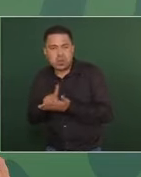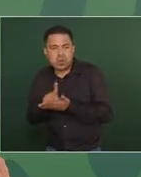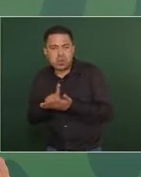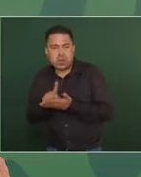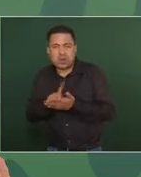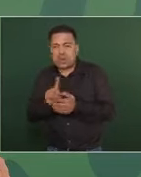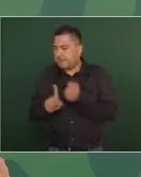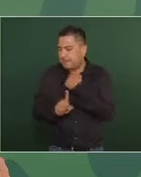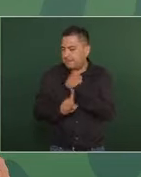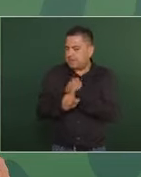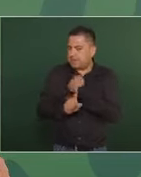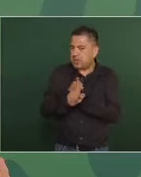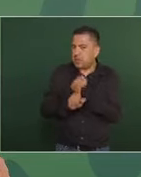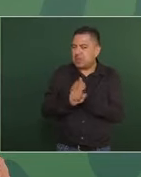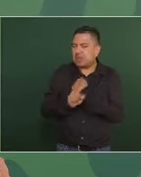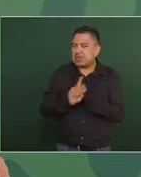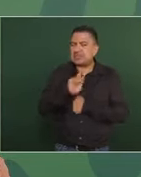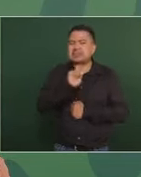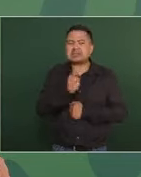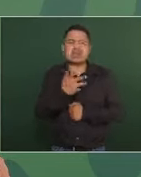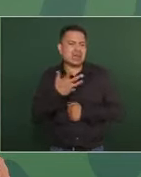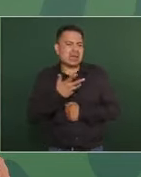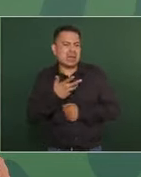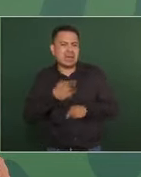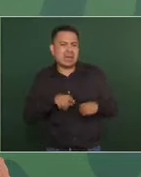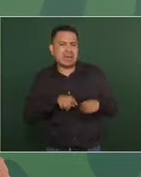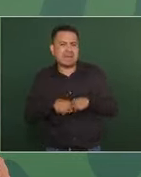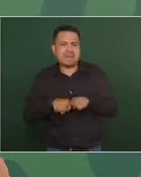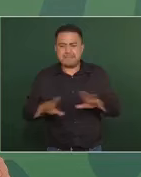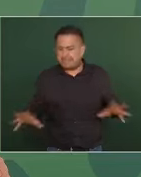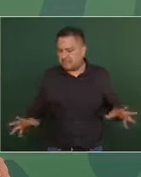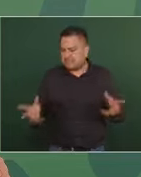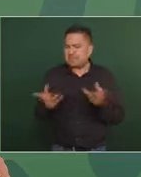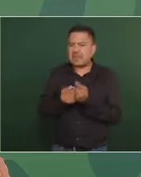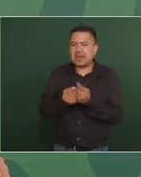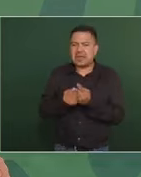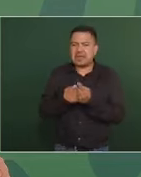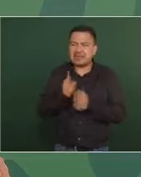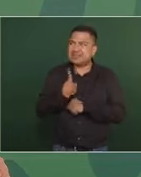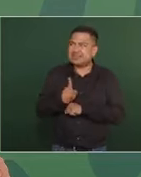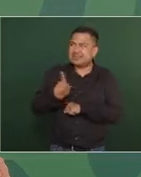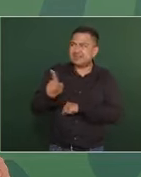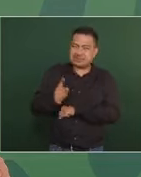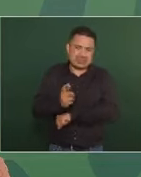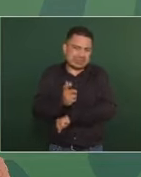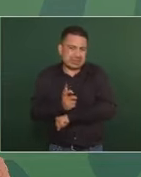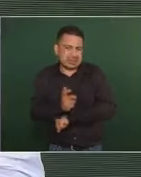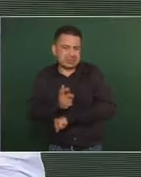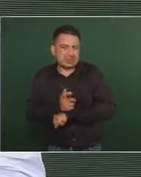El problema que tienen nuestros hermanos en Estados Unidos,